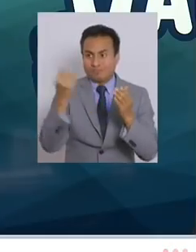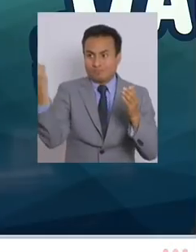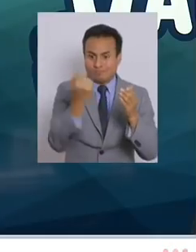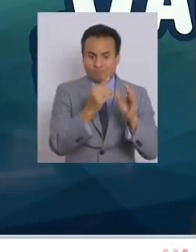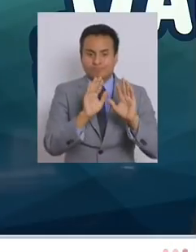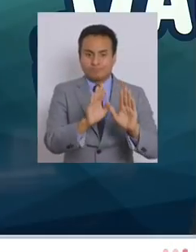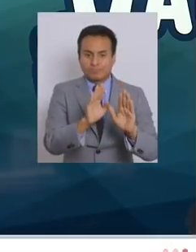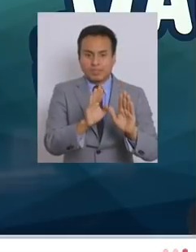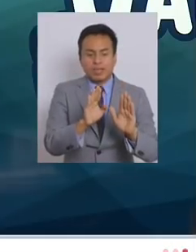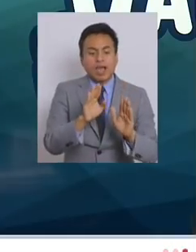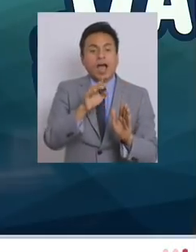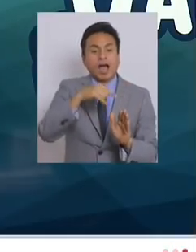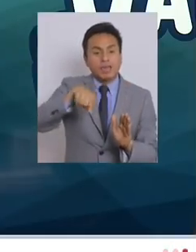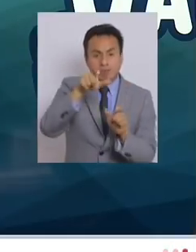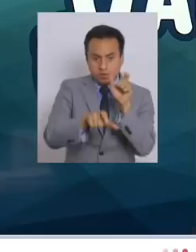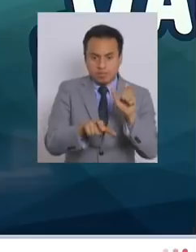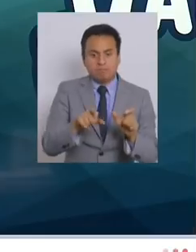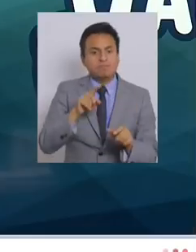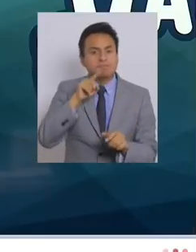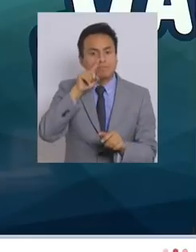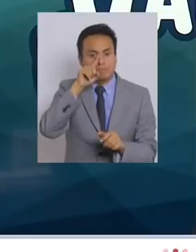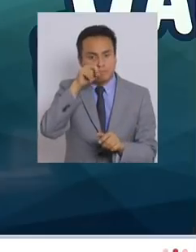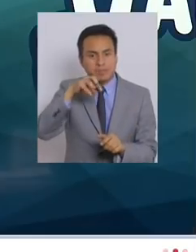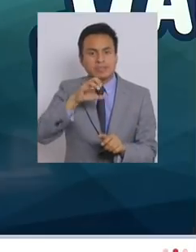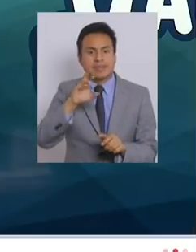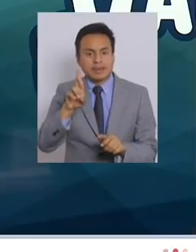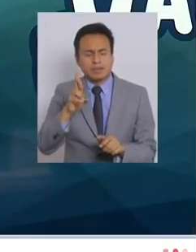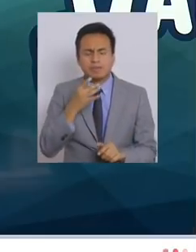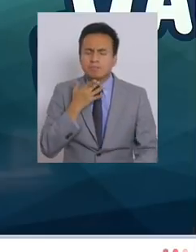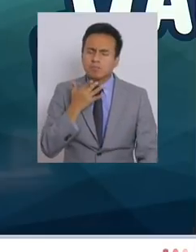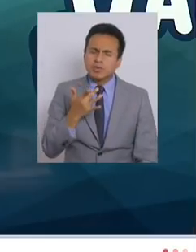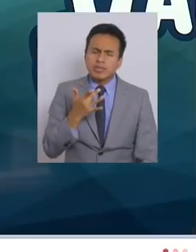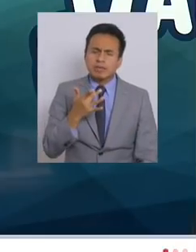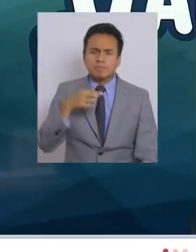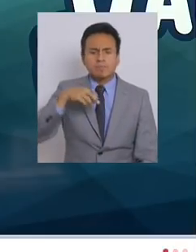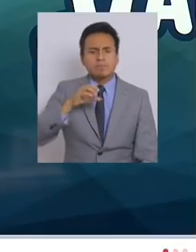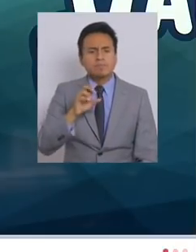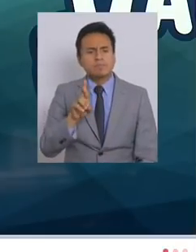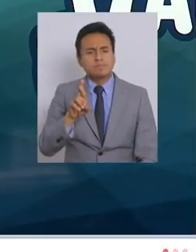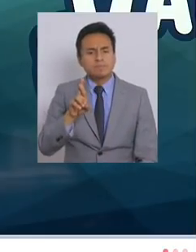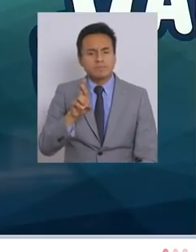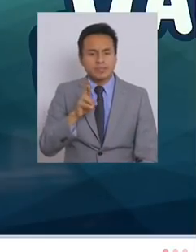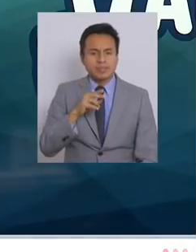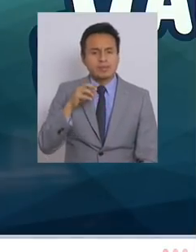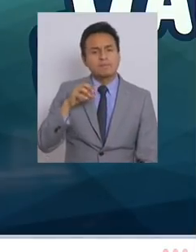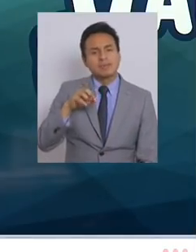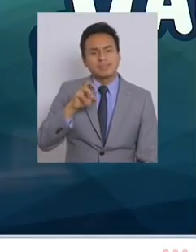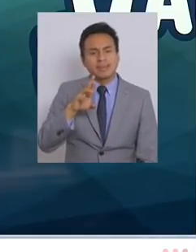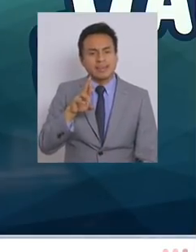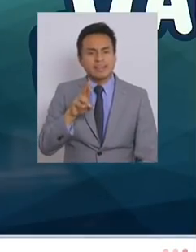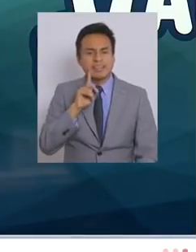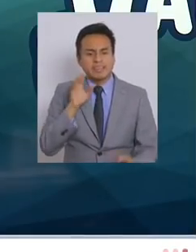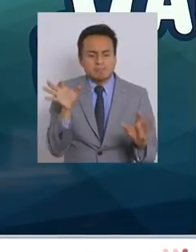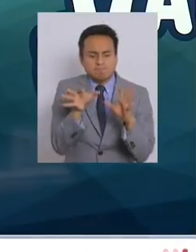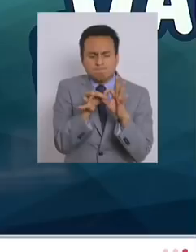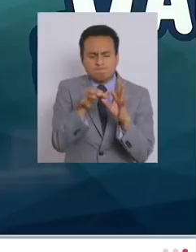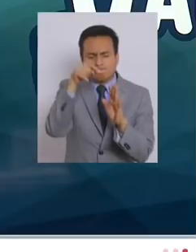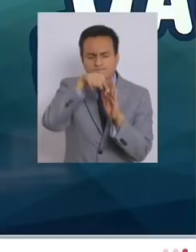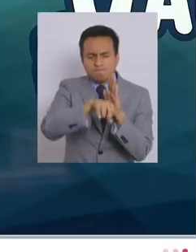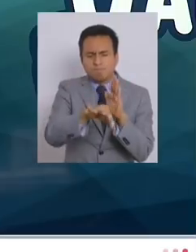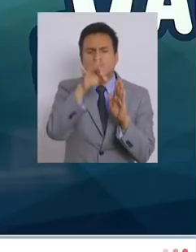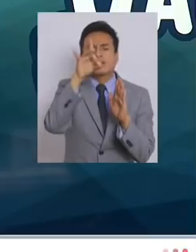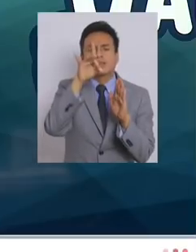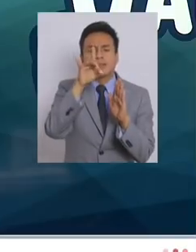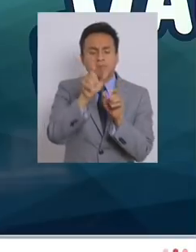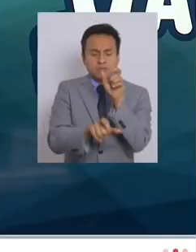momento en ese lugar las personas se van a tomar una pcr y porque una pcr porque la pcr tiene mayor sensibilidad y estas